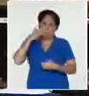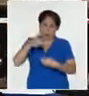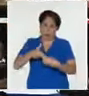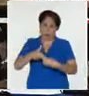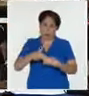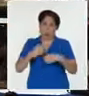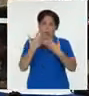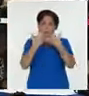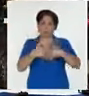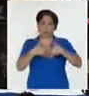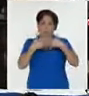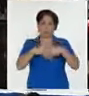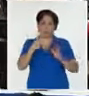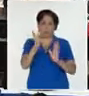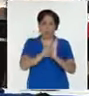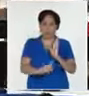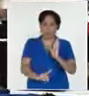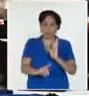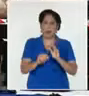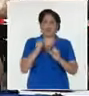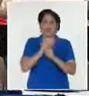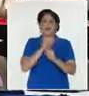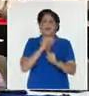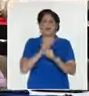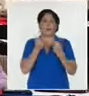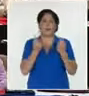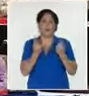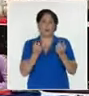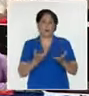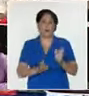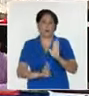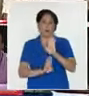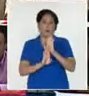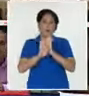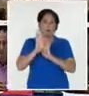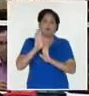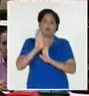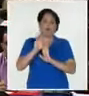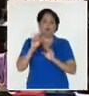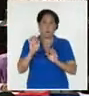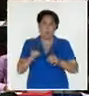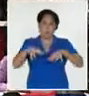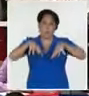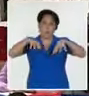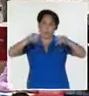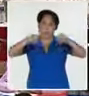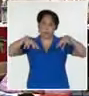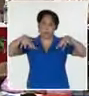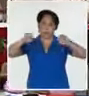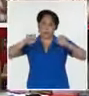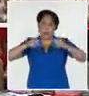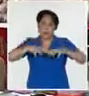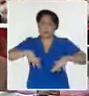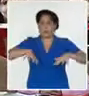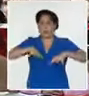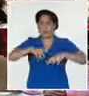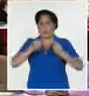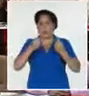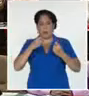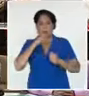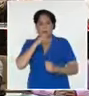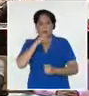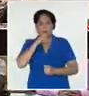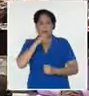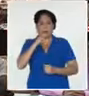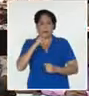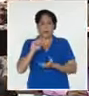generación eléctrica y el desempeño de la economía, provocándose apagones y tensas situaciones económicas y de